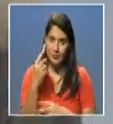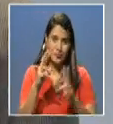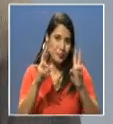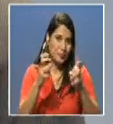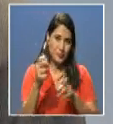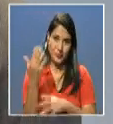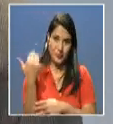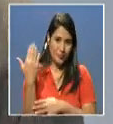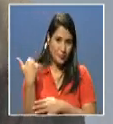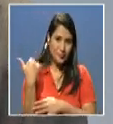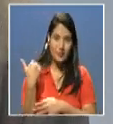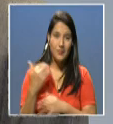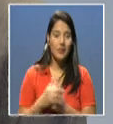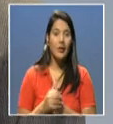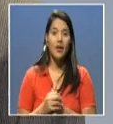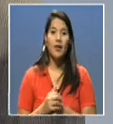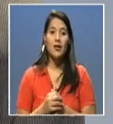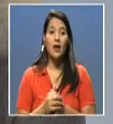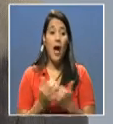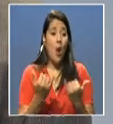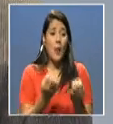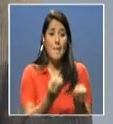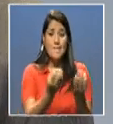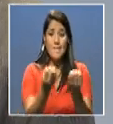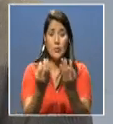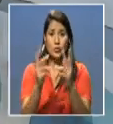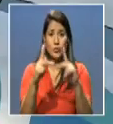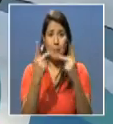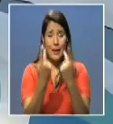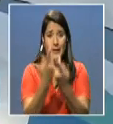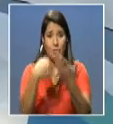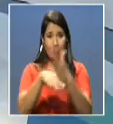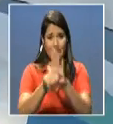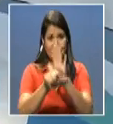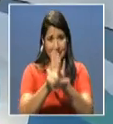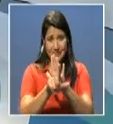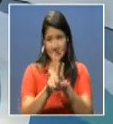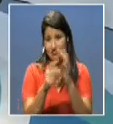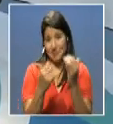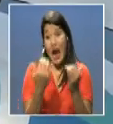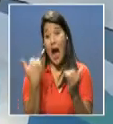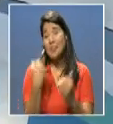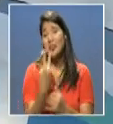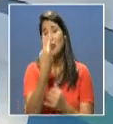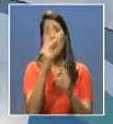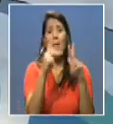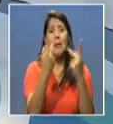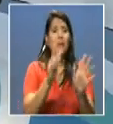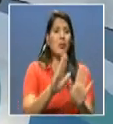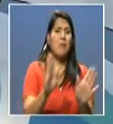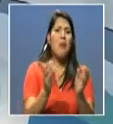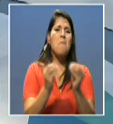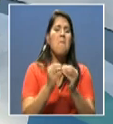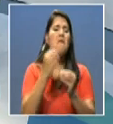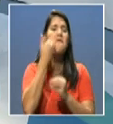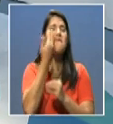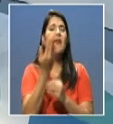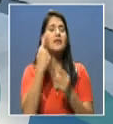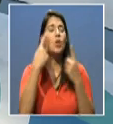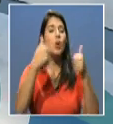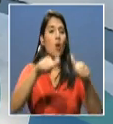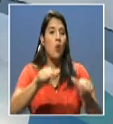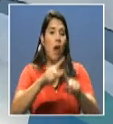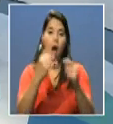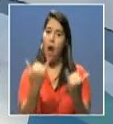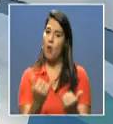que el bipartidismo se acabó. La nueva integración de la Asamblea Legislativa a partir de mayo va a ser bastante similar